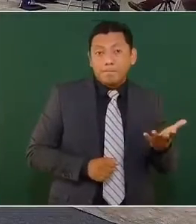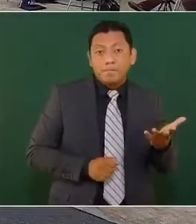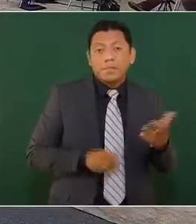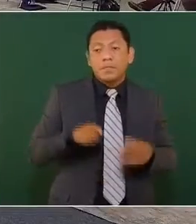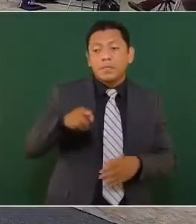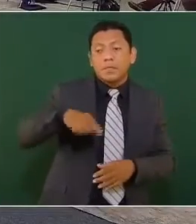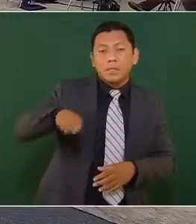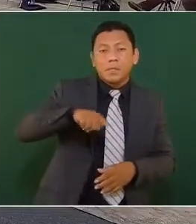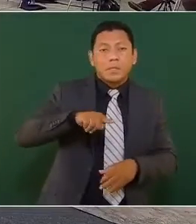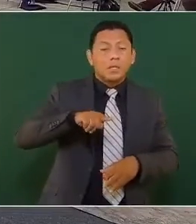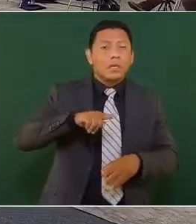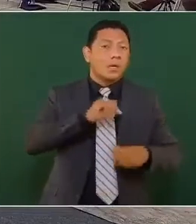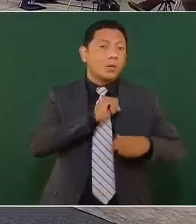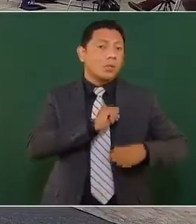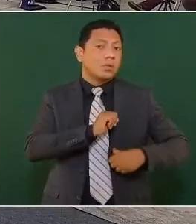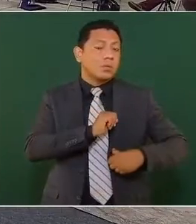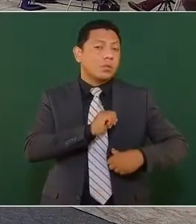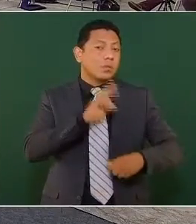Guardia Nacional,